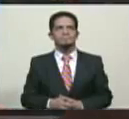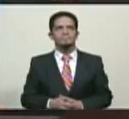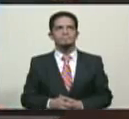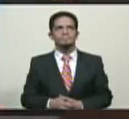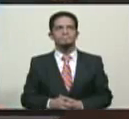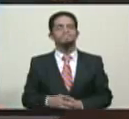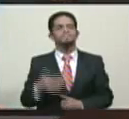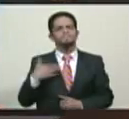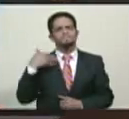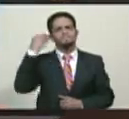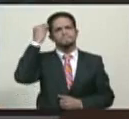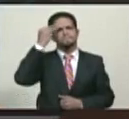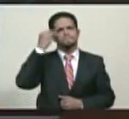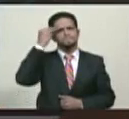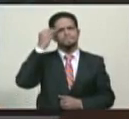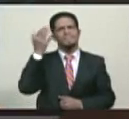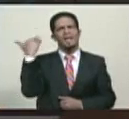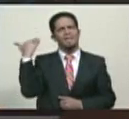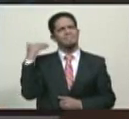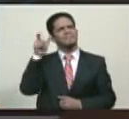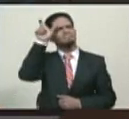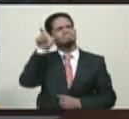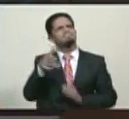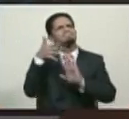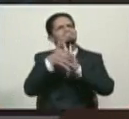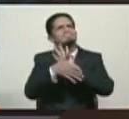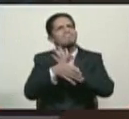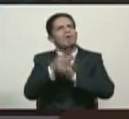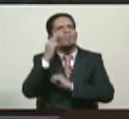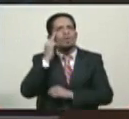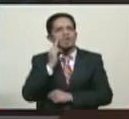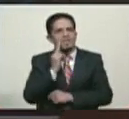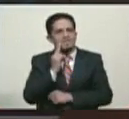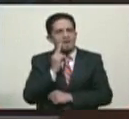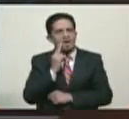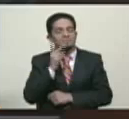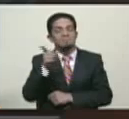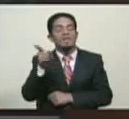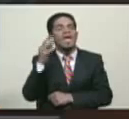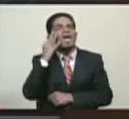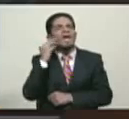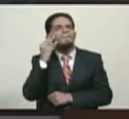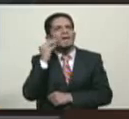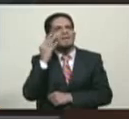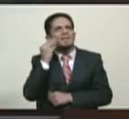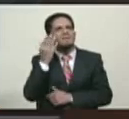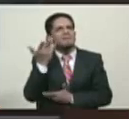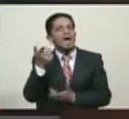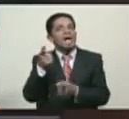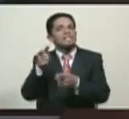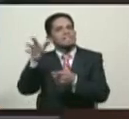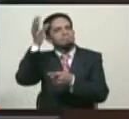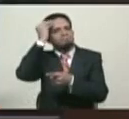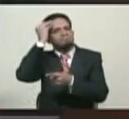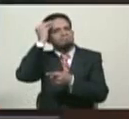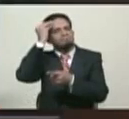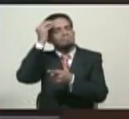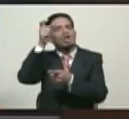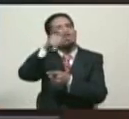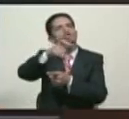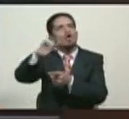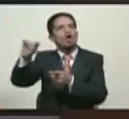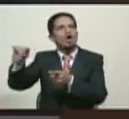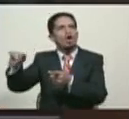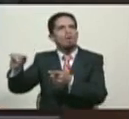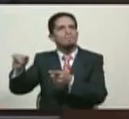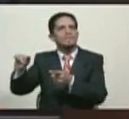Consideraba nuestro libertador Simón Bolívar que la experiencia le había enseñado que de los hombres se había de